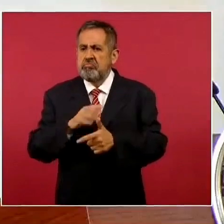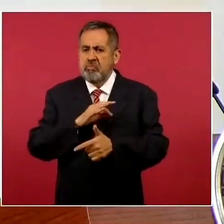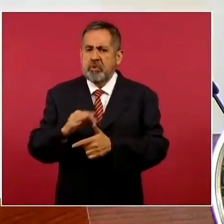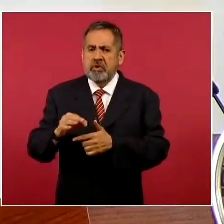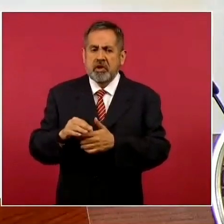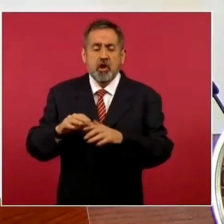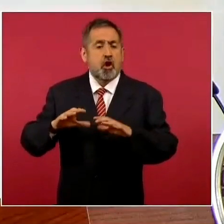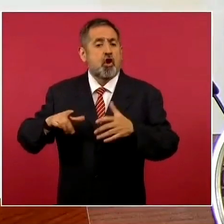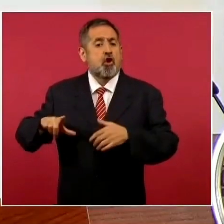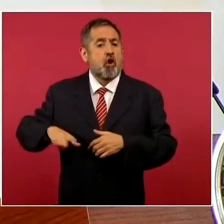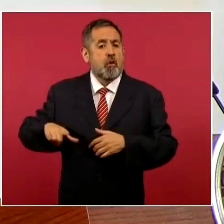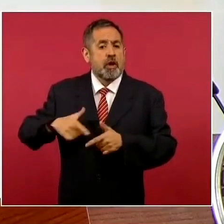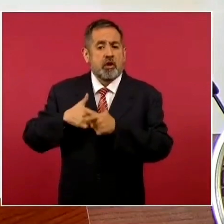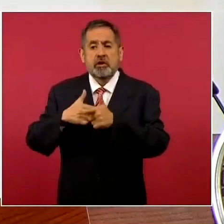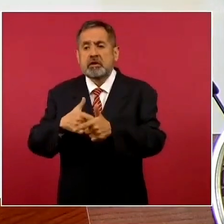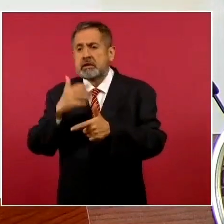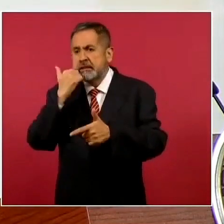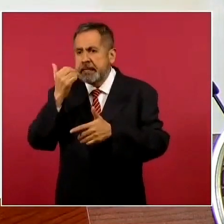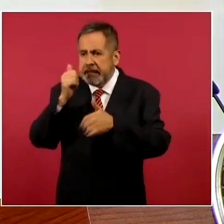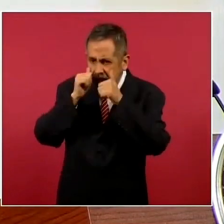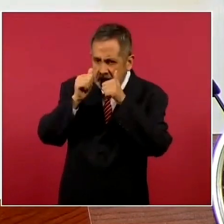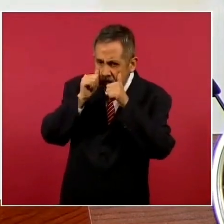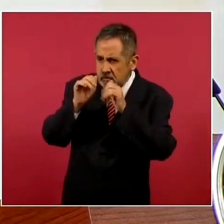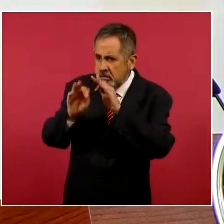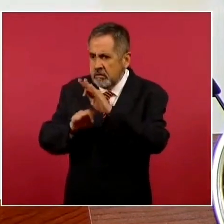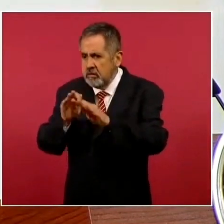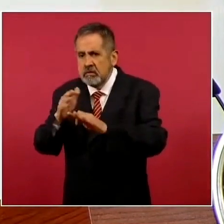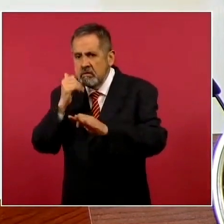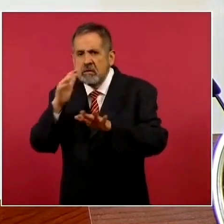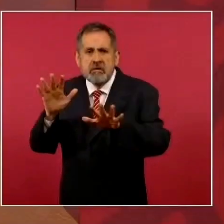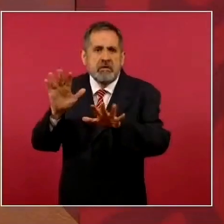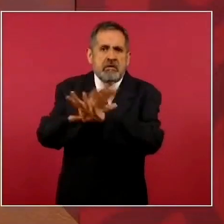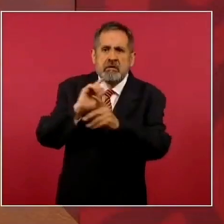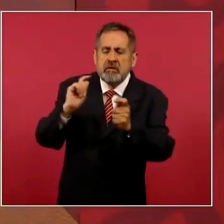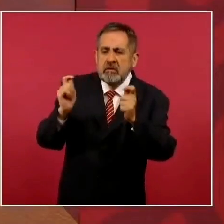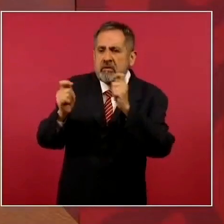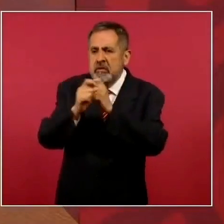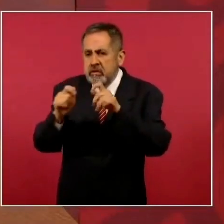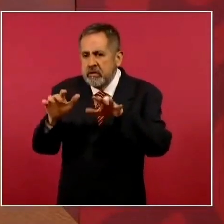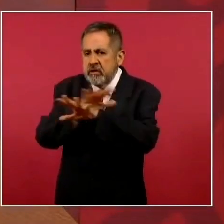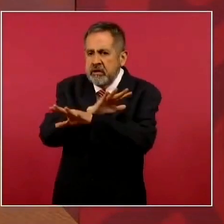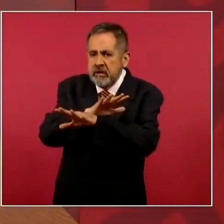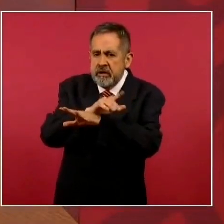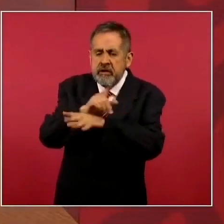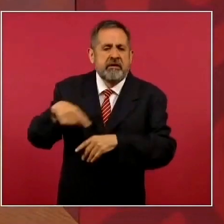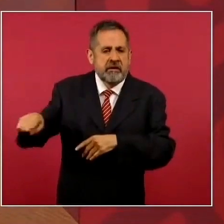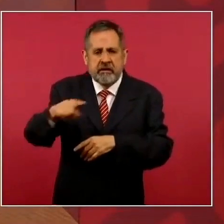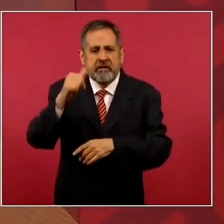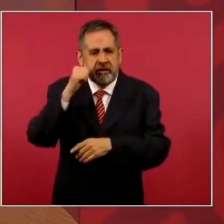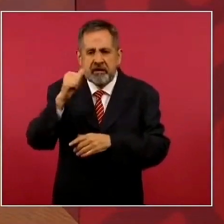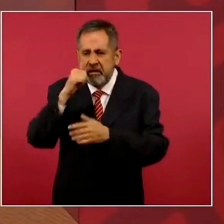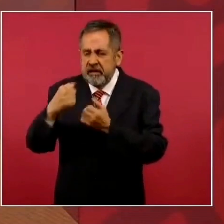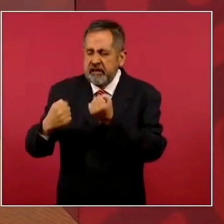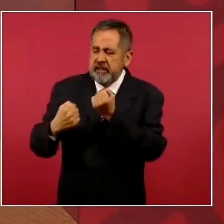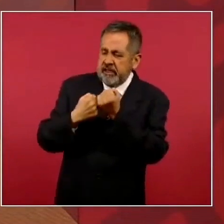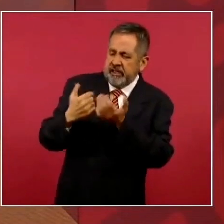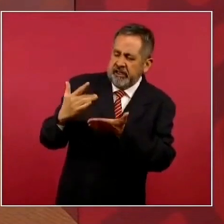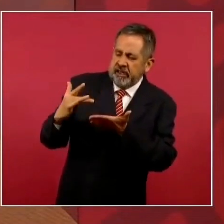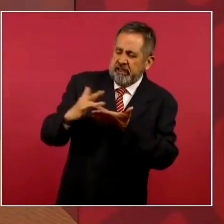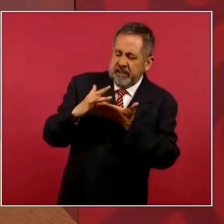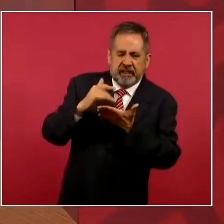a un gobierno que busca cambios y que busca transformación. No hay más que